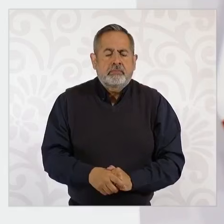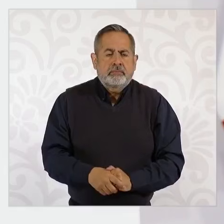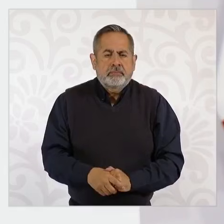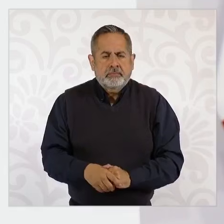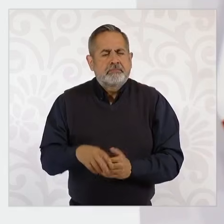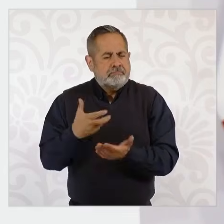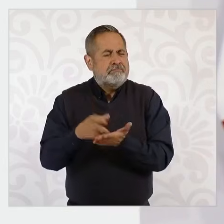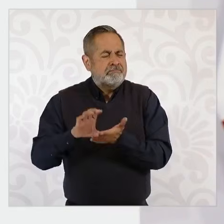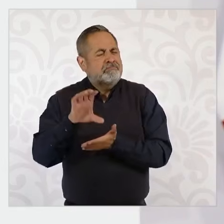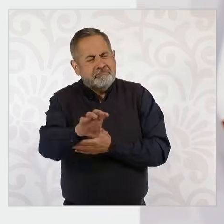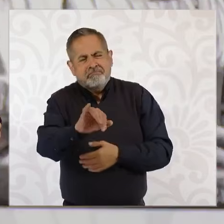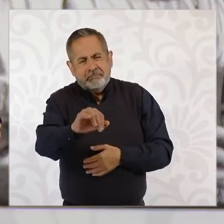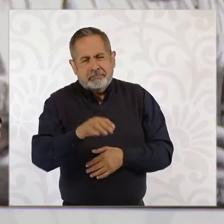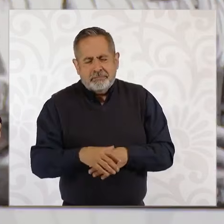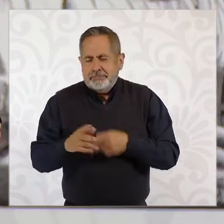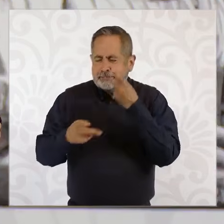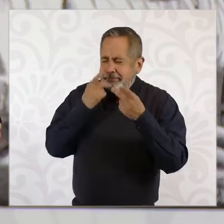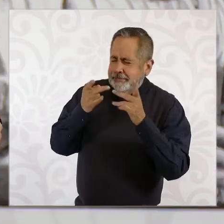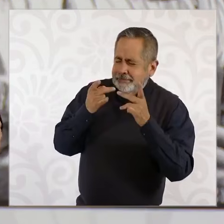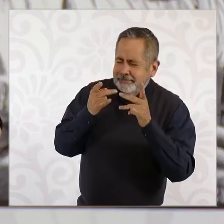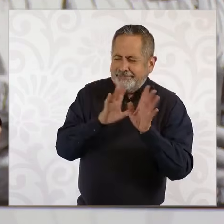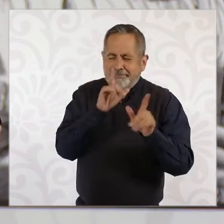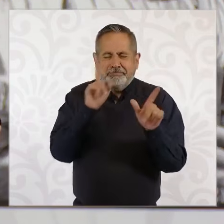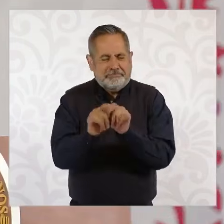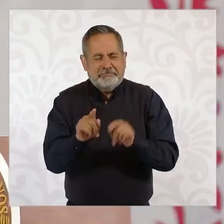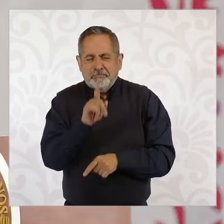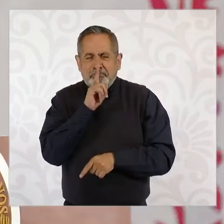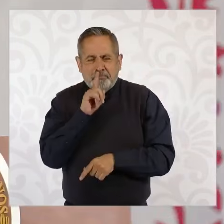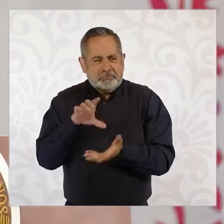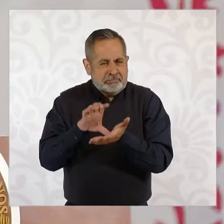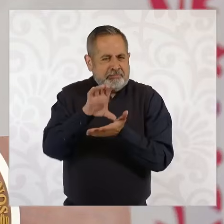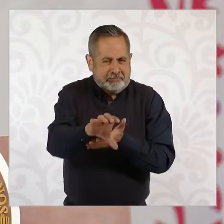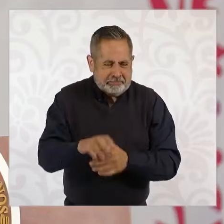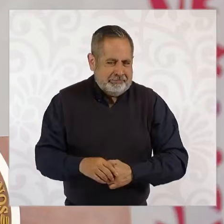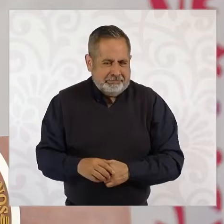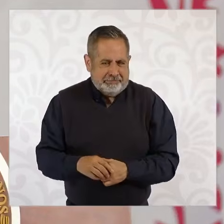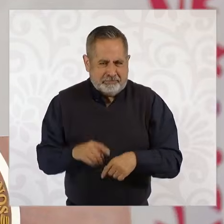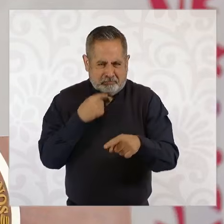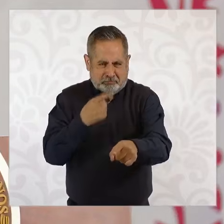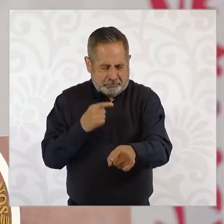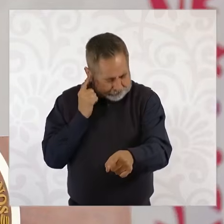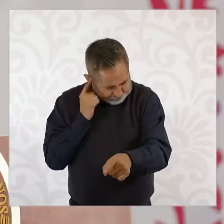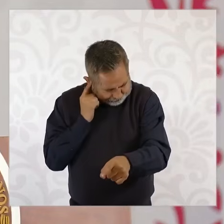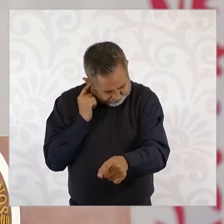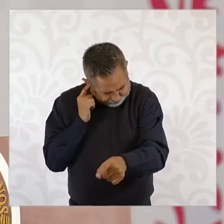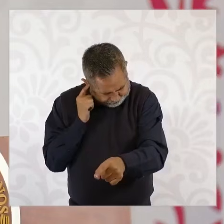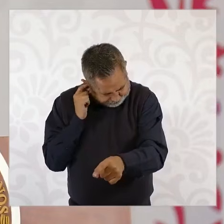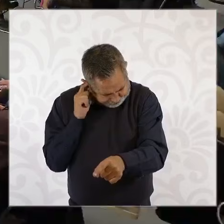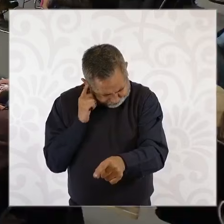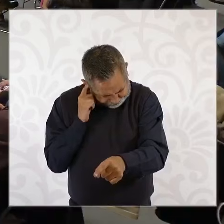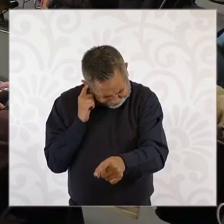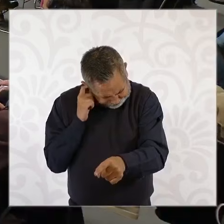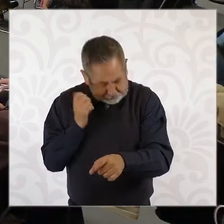va a invertir. Es que iba a decir otras cosas, pero mejor no me meto en Es decir, no otros tiene temas. por